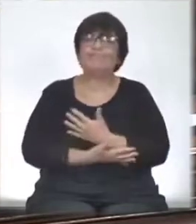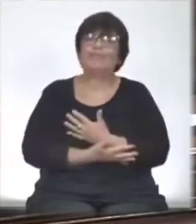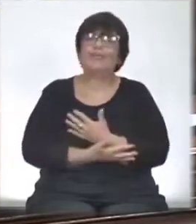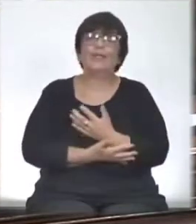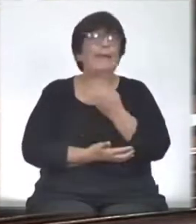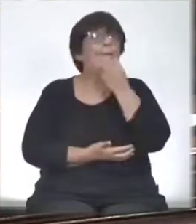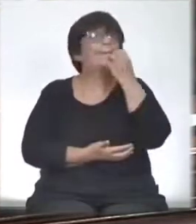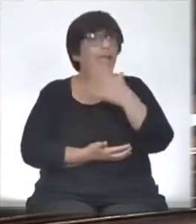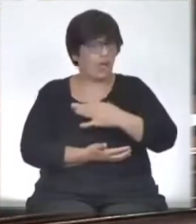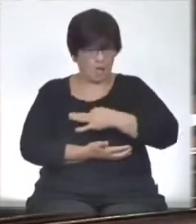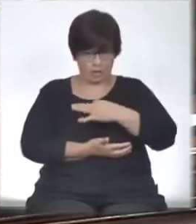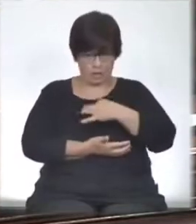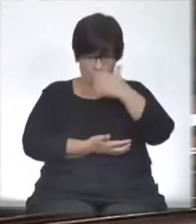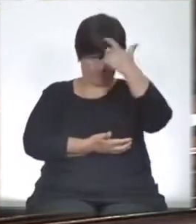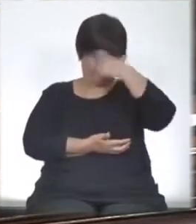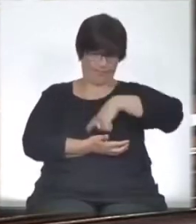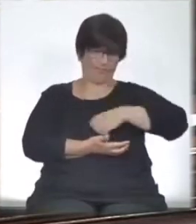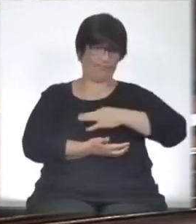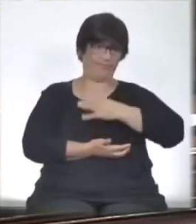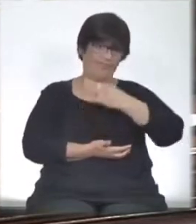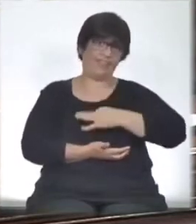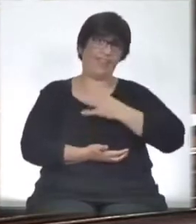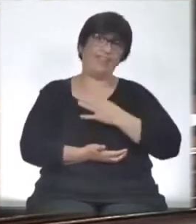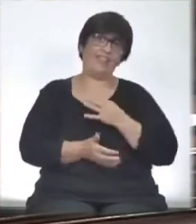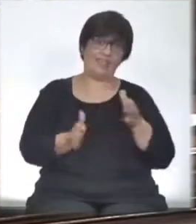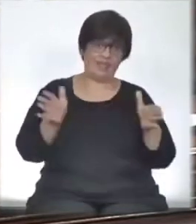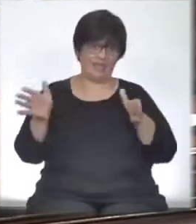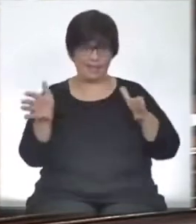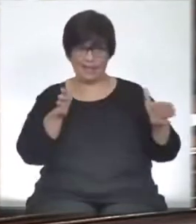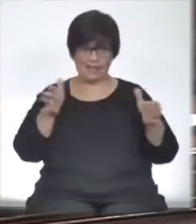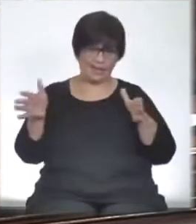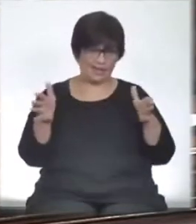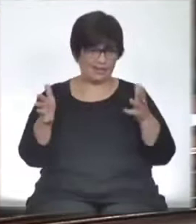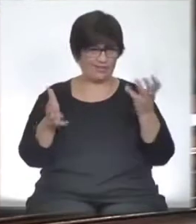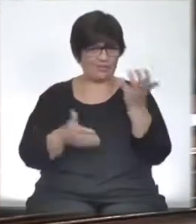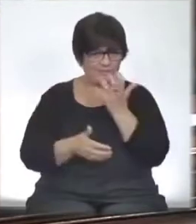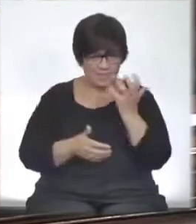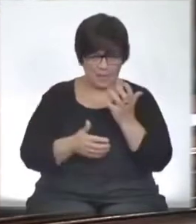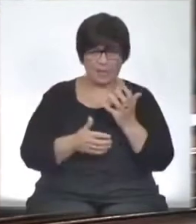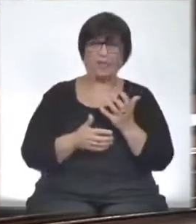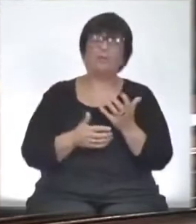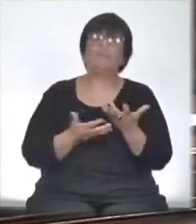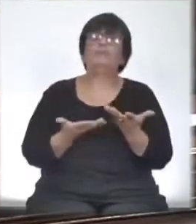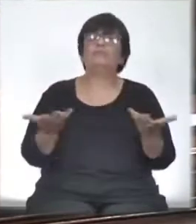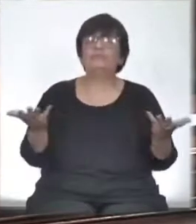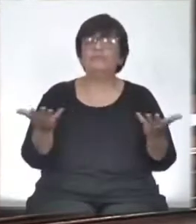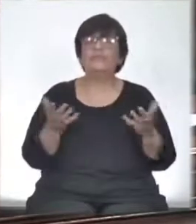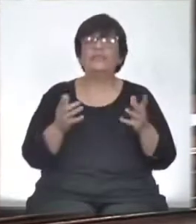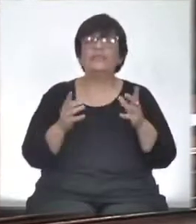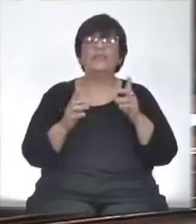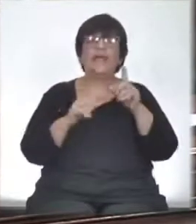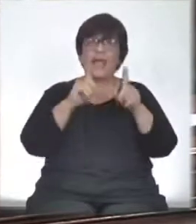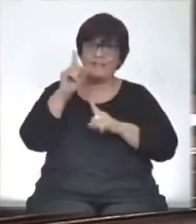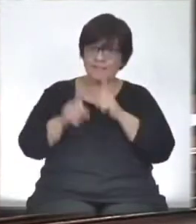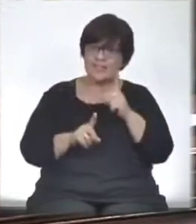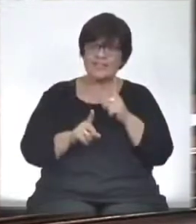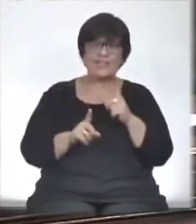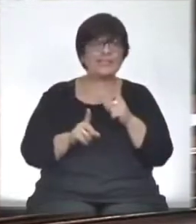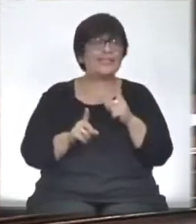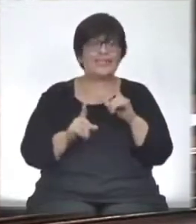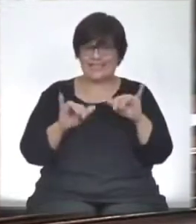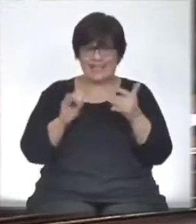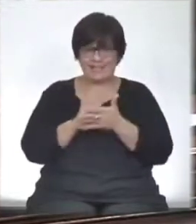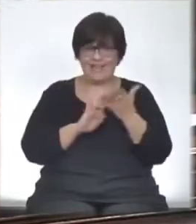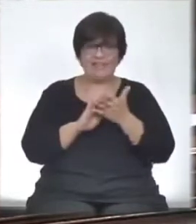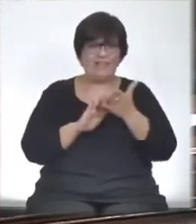mejores años de mi vida los he tenido que vivir en ese periodo ingrato. Y cuando me encuentro en el crepúsculo